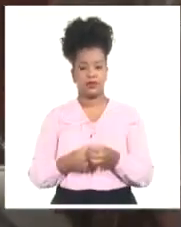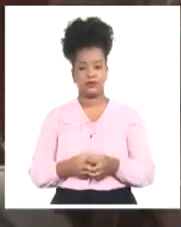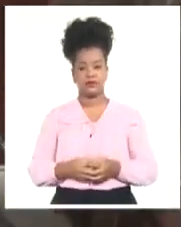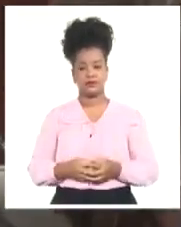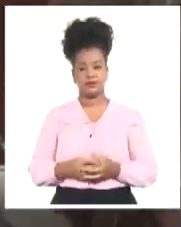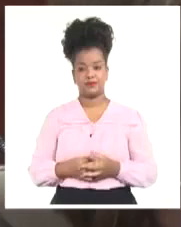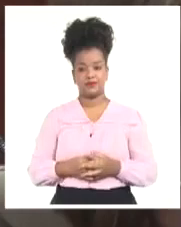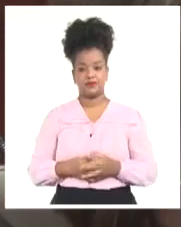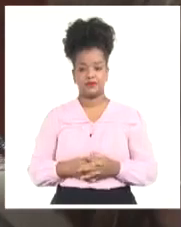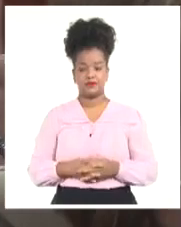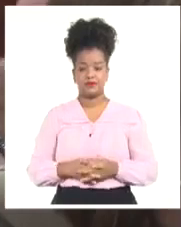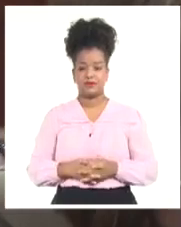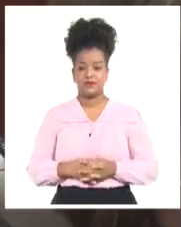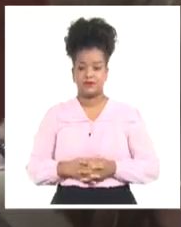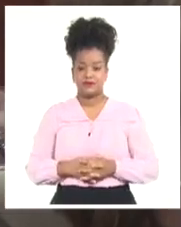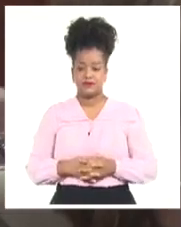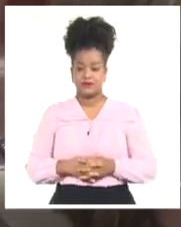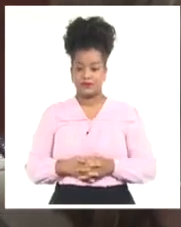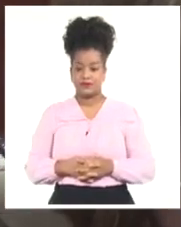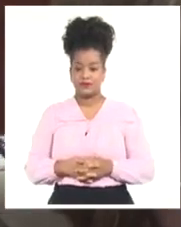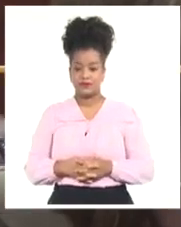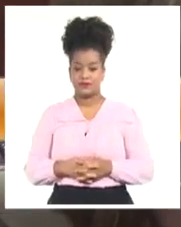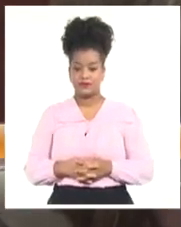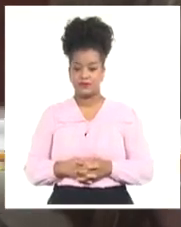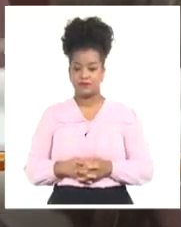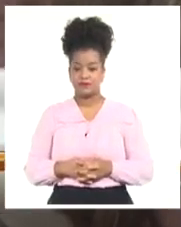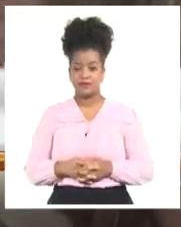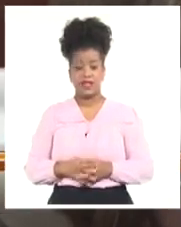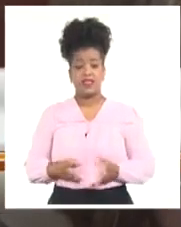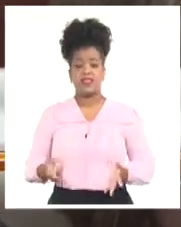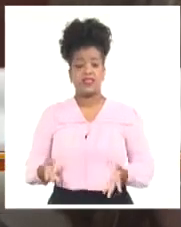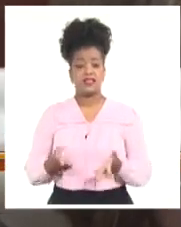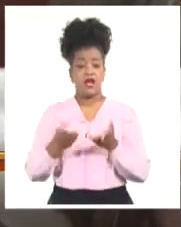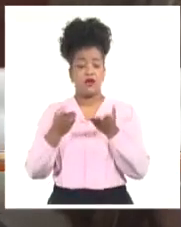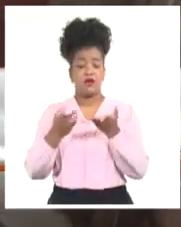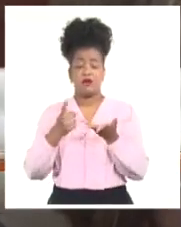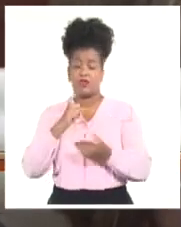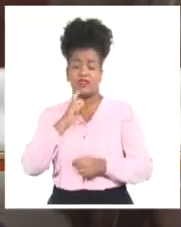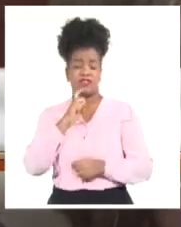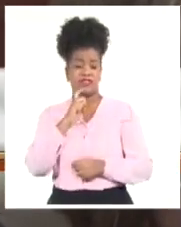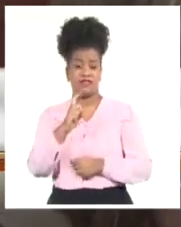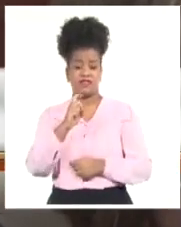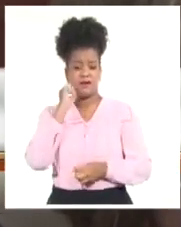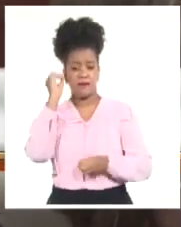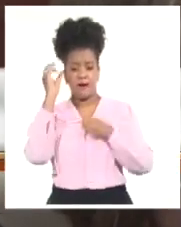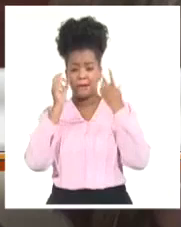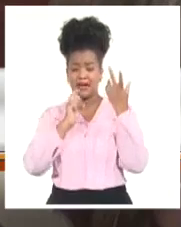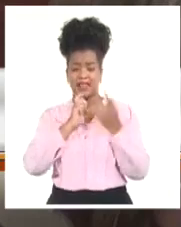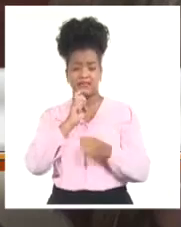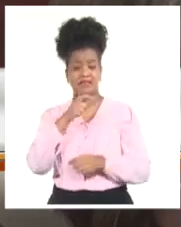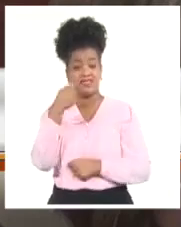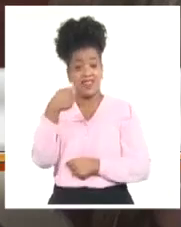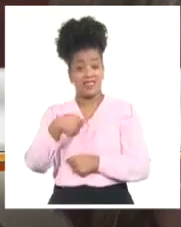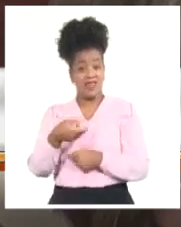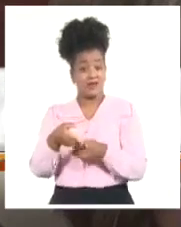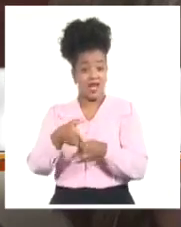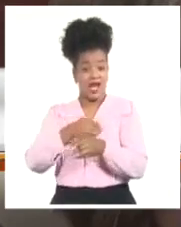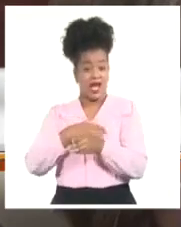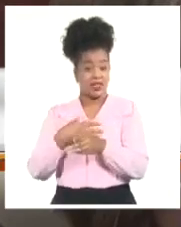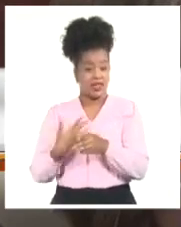es posible el desarrollo, no es posible resistir, no es posible crear si nosotros no